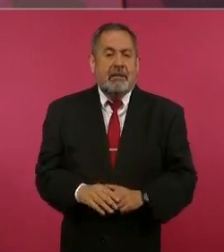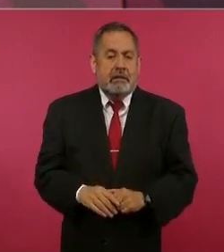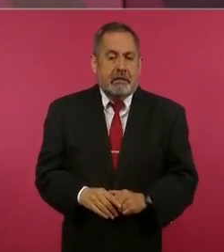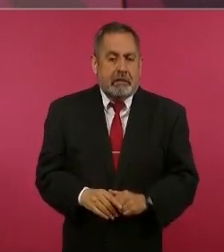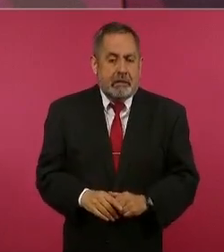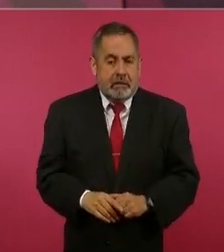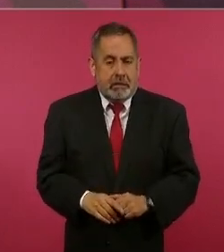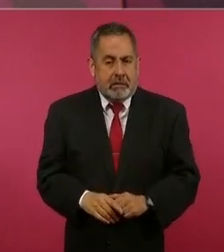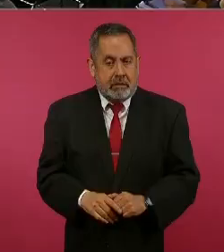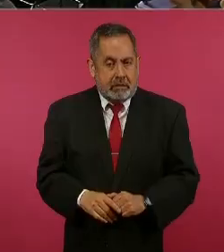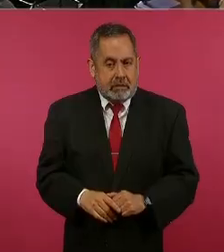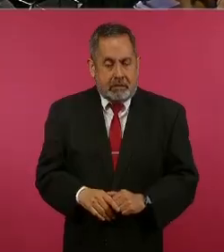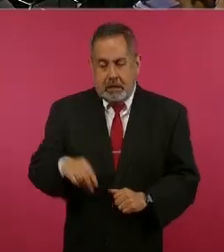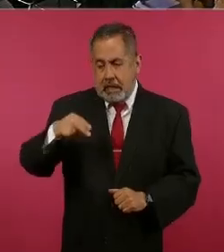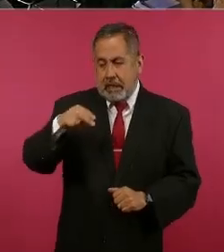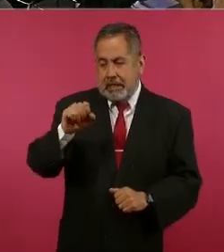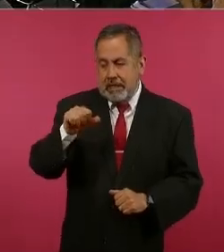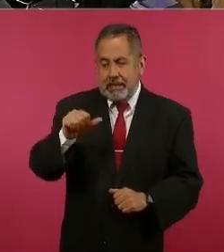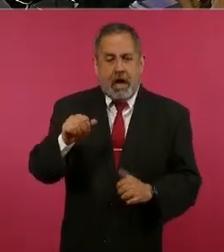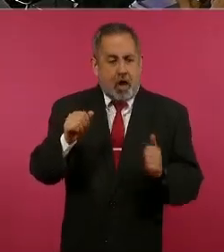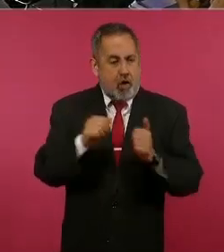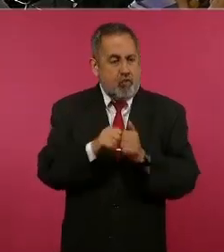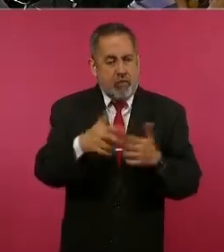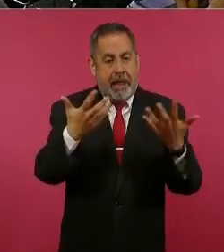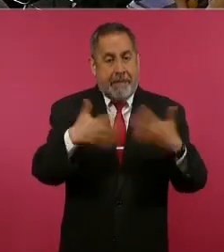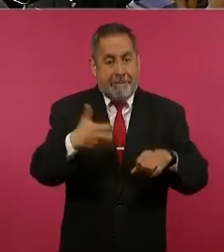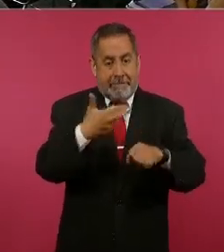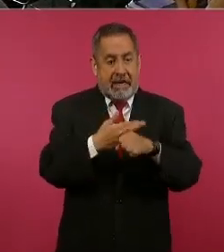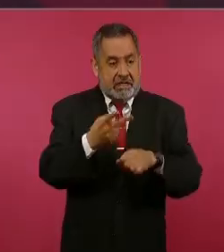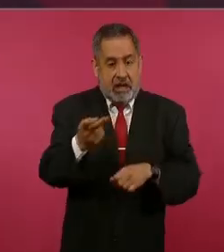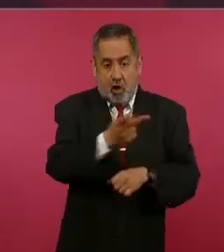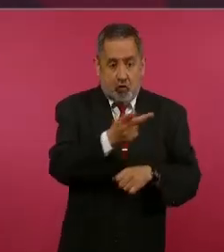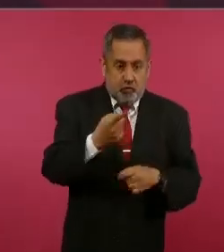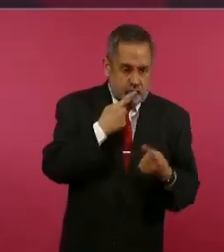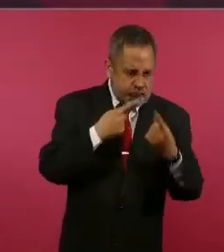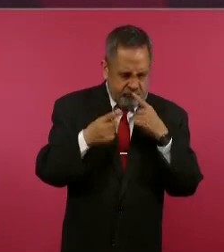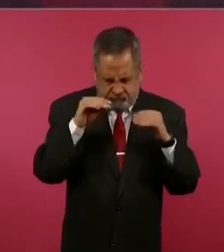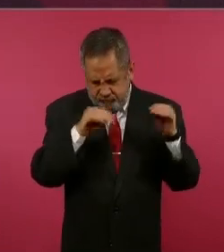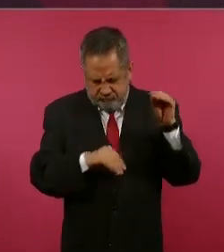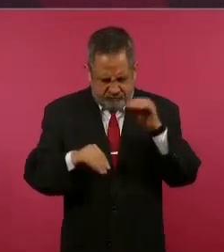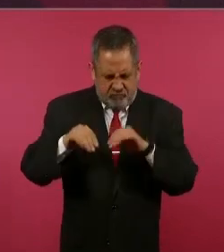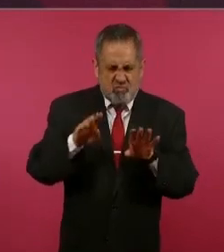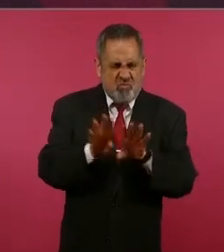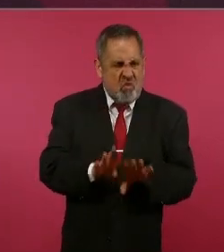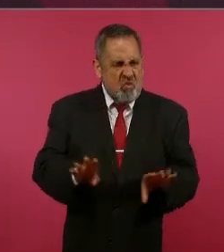Ellos tienen, la NASA tiene un convenio con una empresa y están